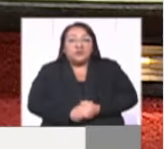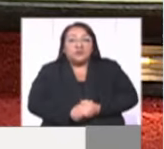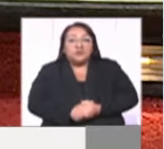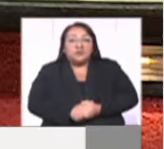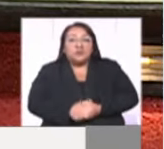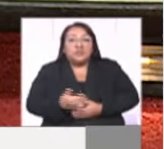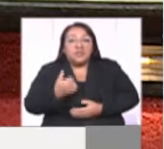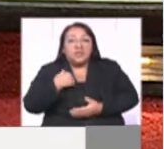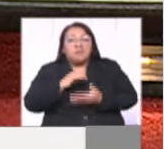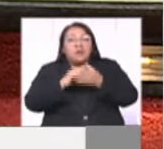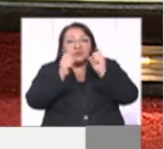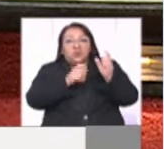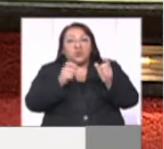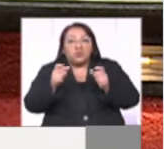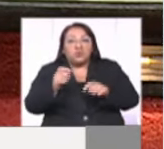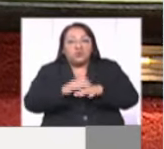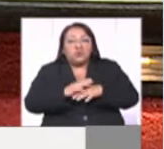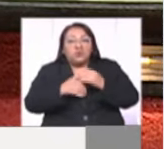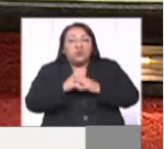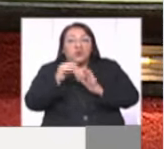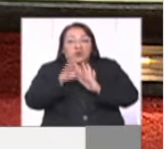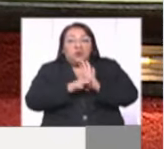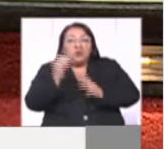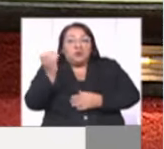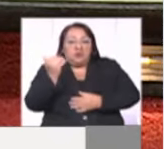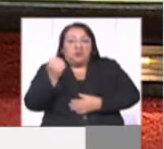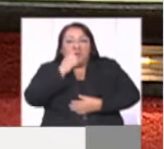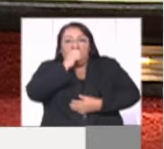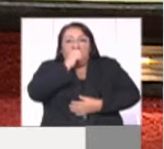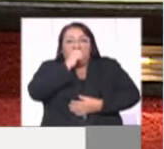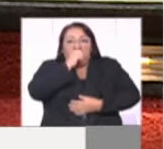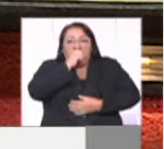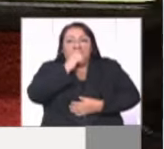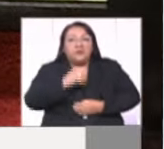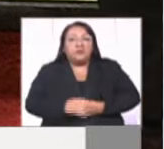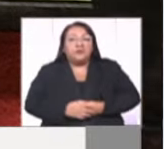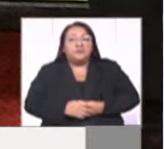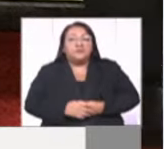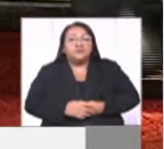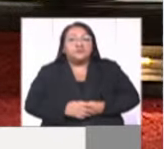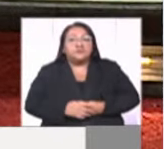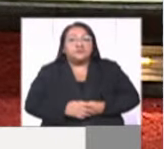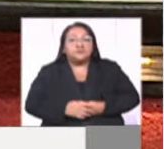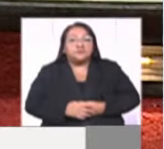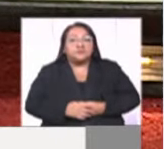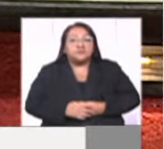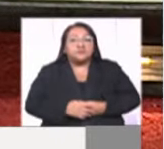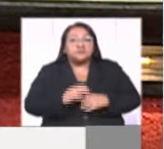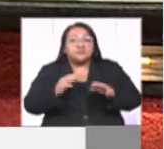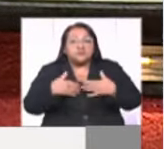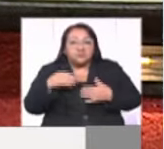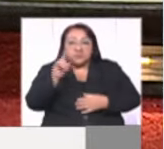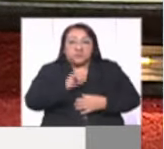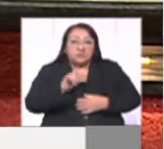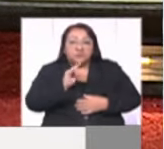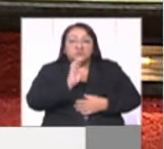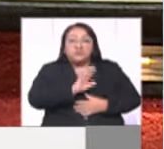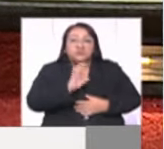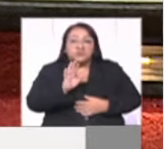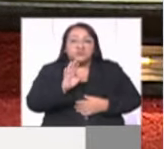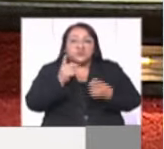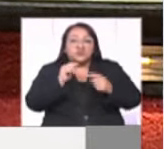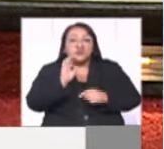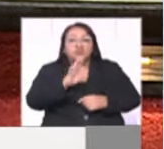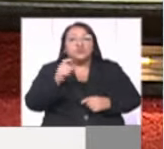tener mayor control sobre sus fondos de pensiones, así como la flexibilidad para utilizarlos según